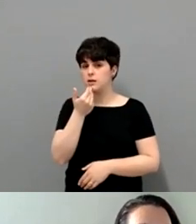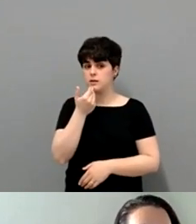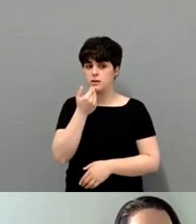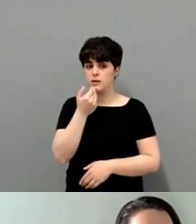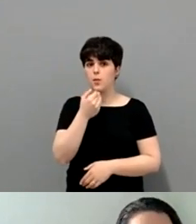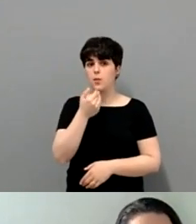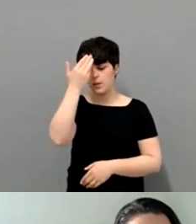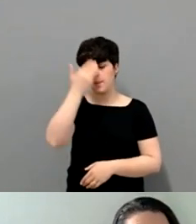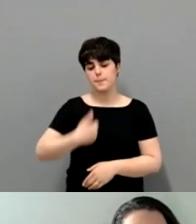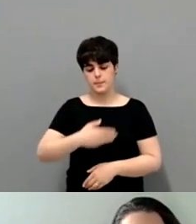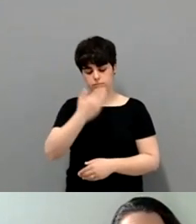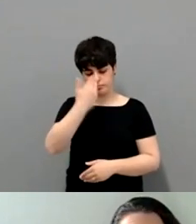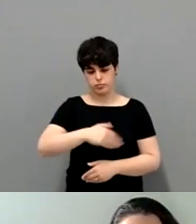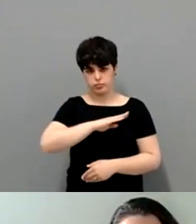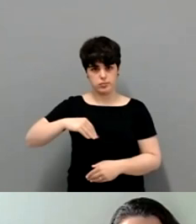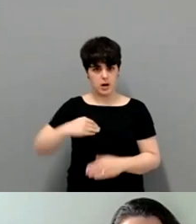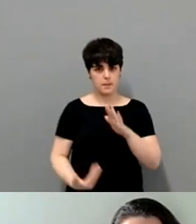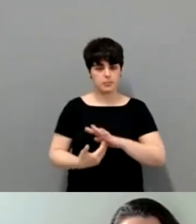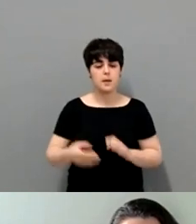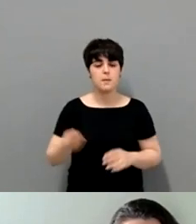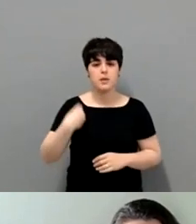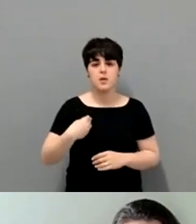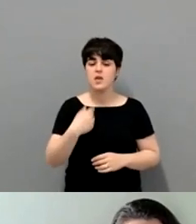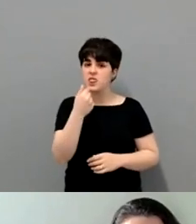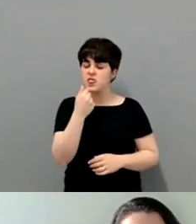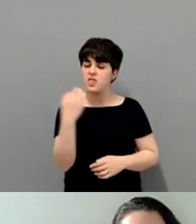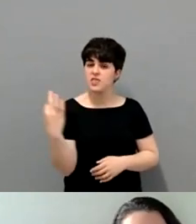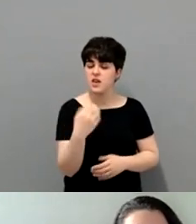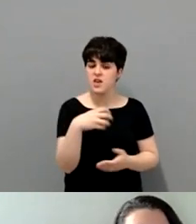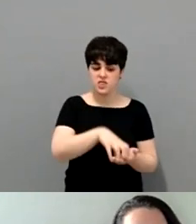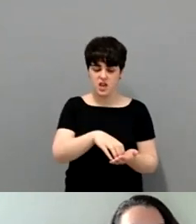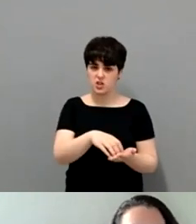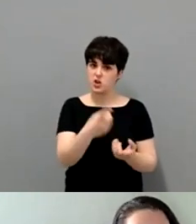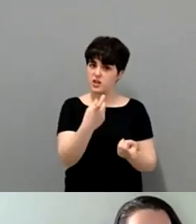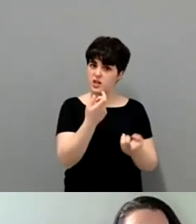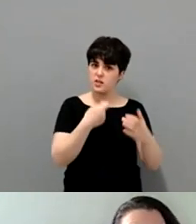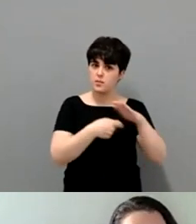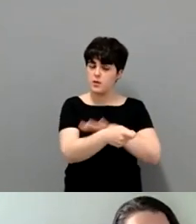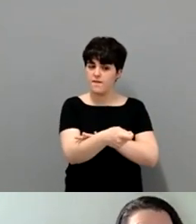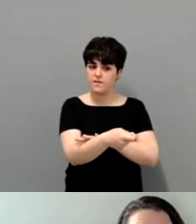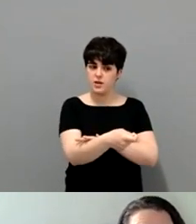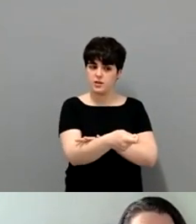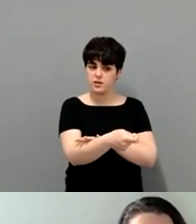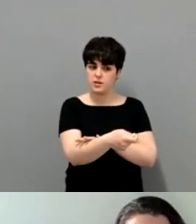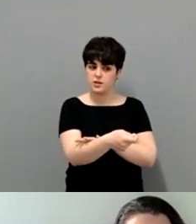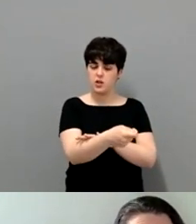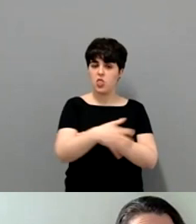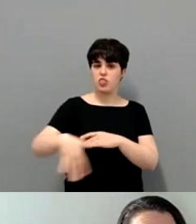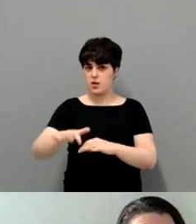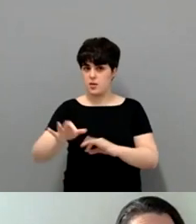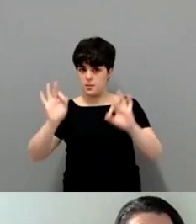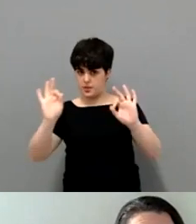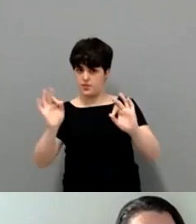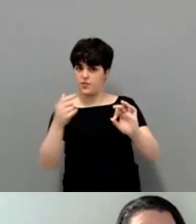tetraparesia, donde el dictamen del centro, ya sé que quería presentar a, no voy a decir exactamente el lugar y tal,